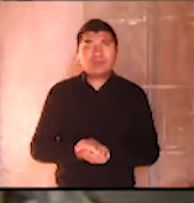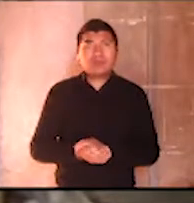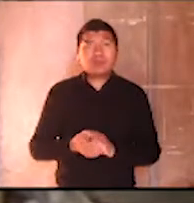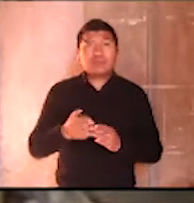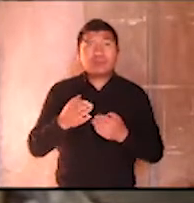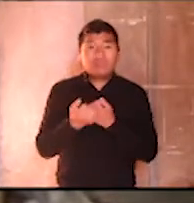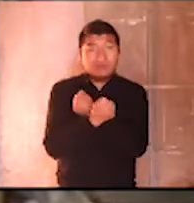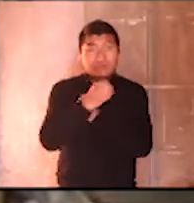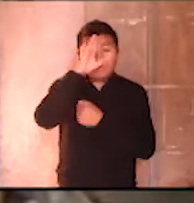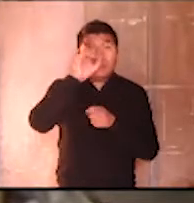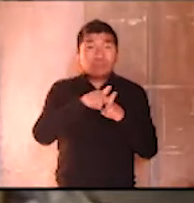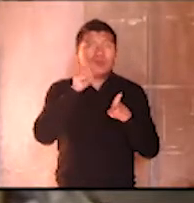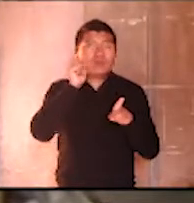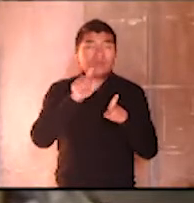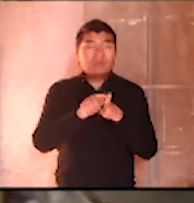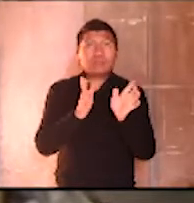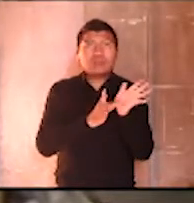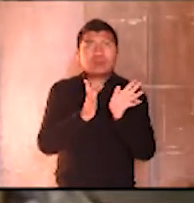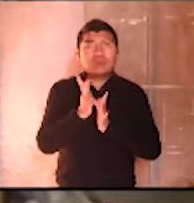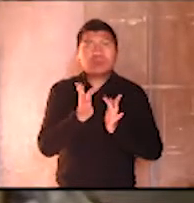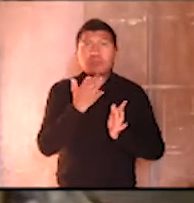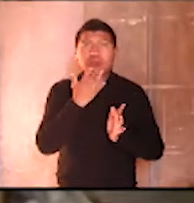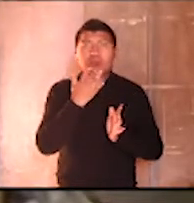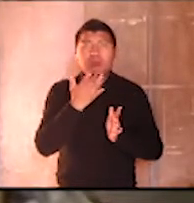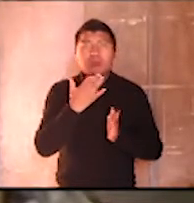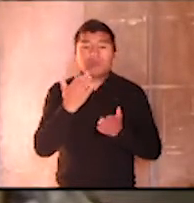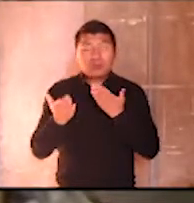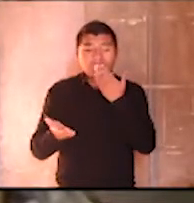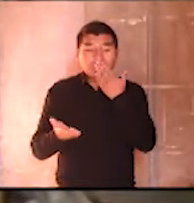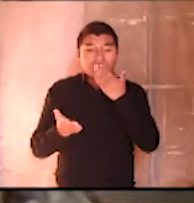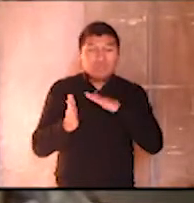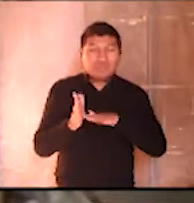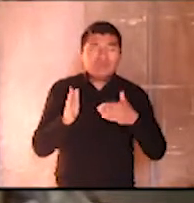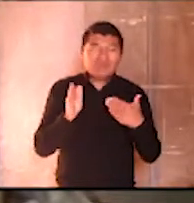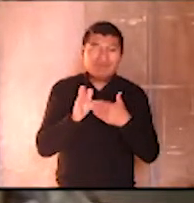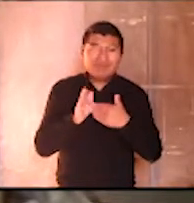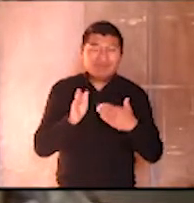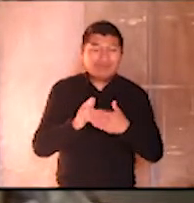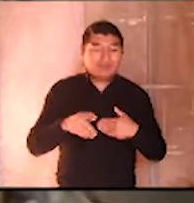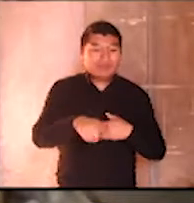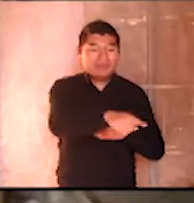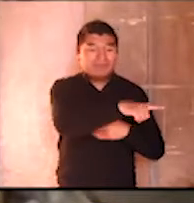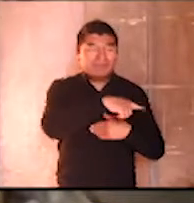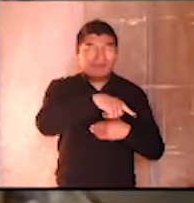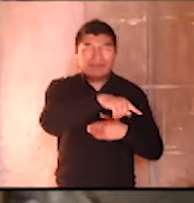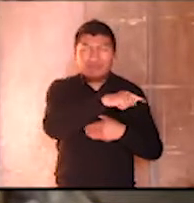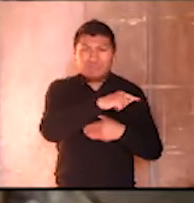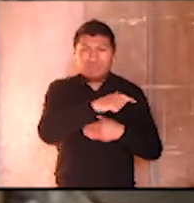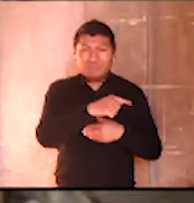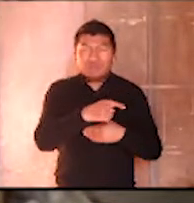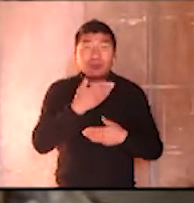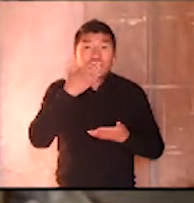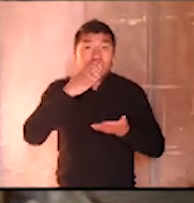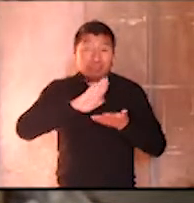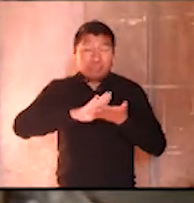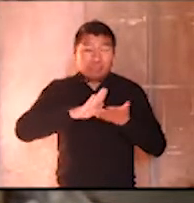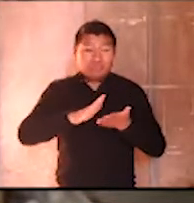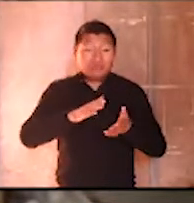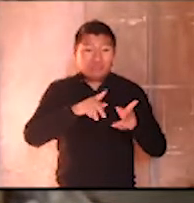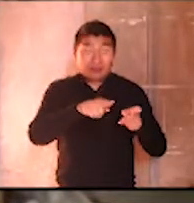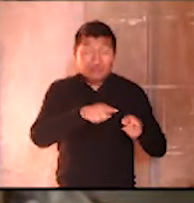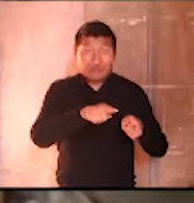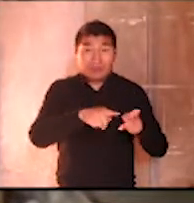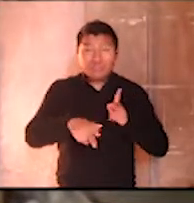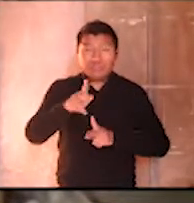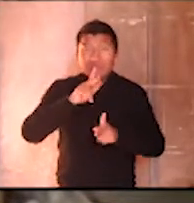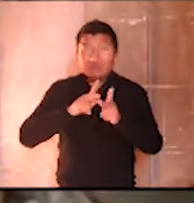Queridos, Jesús fue probado por el mal y por los malos, y por los malos